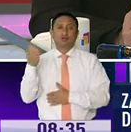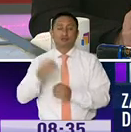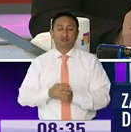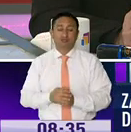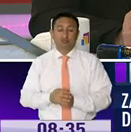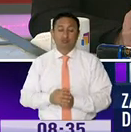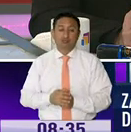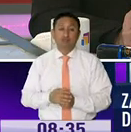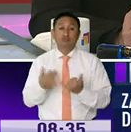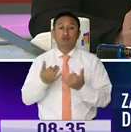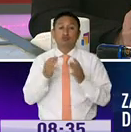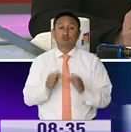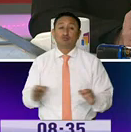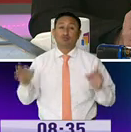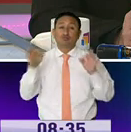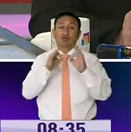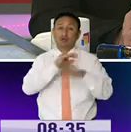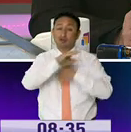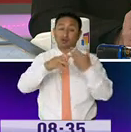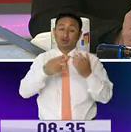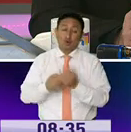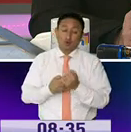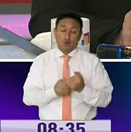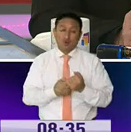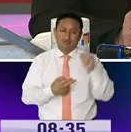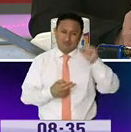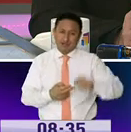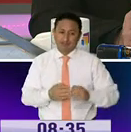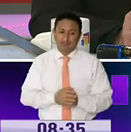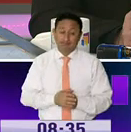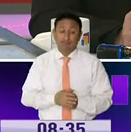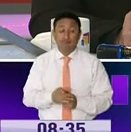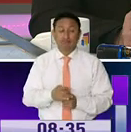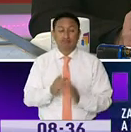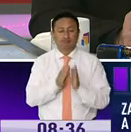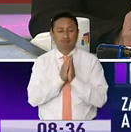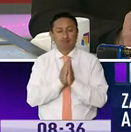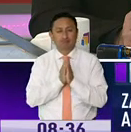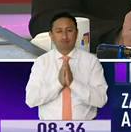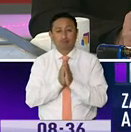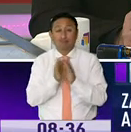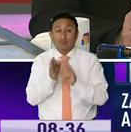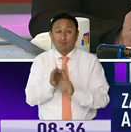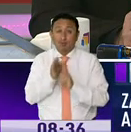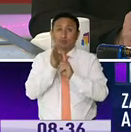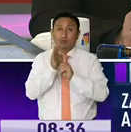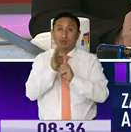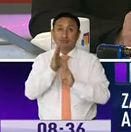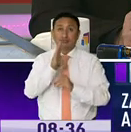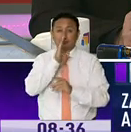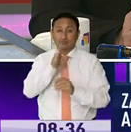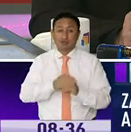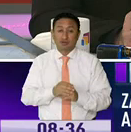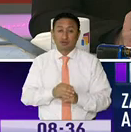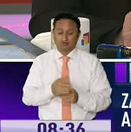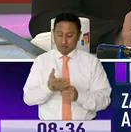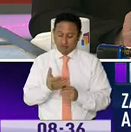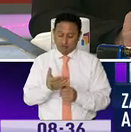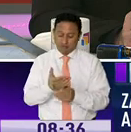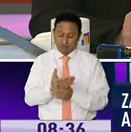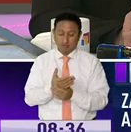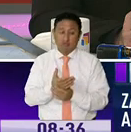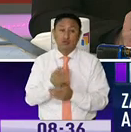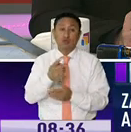es importante, Roberto, que estén todos los recursos disponibles. Y en eso sí quiero hacer un pedido, como les hemos hecho siempre, ustedes han ayudado